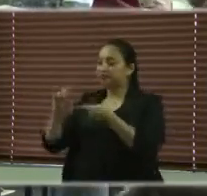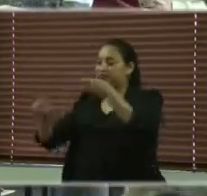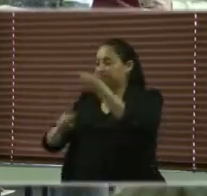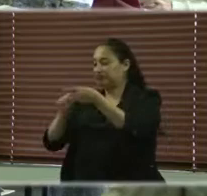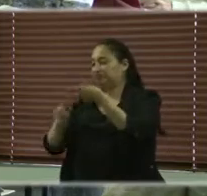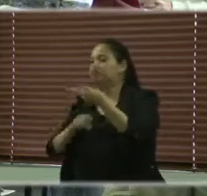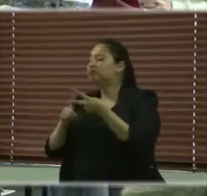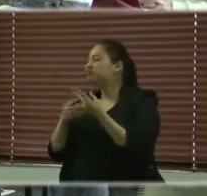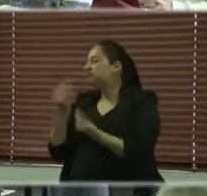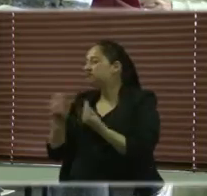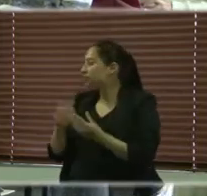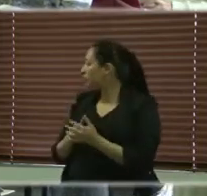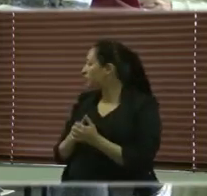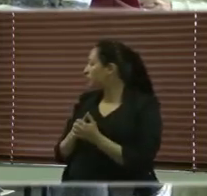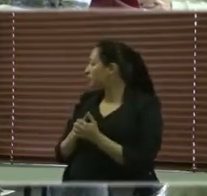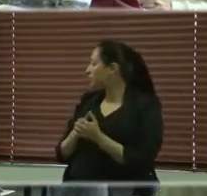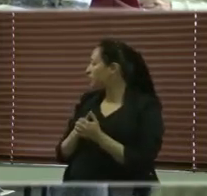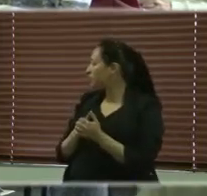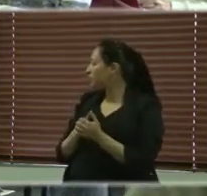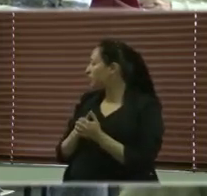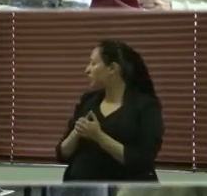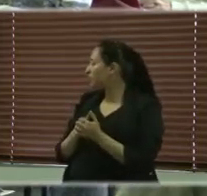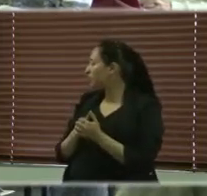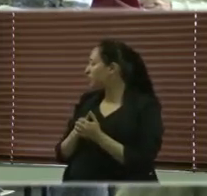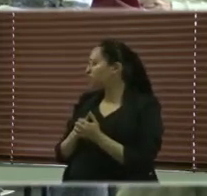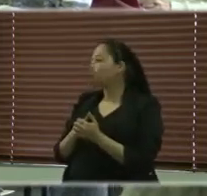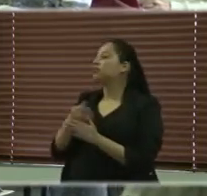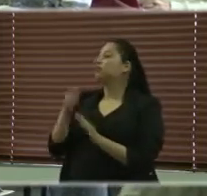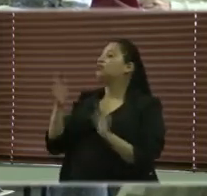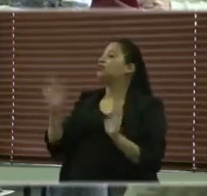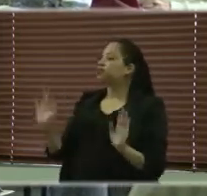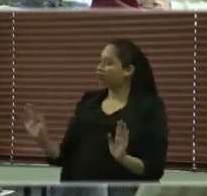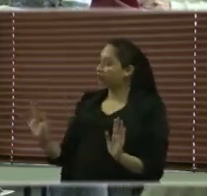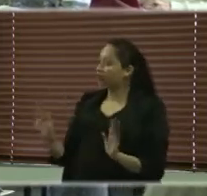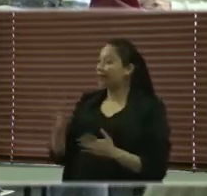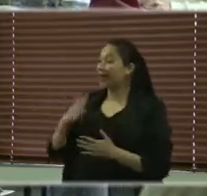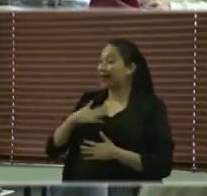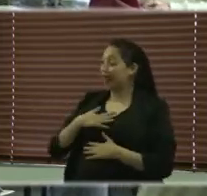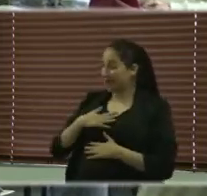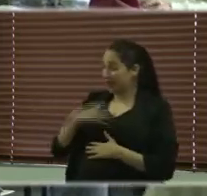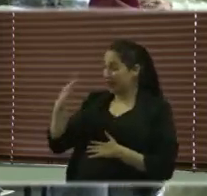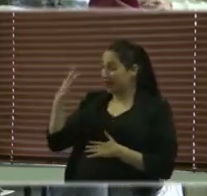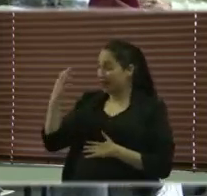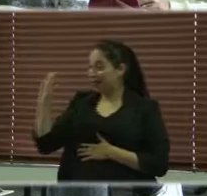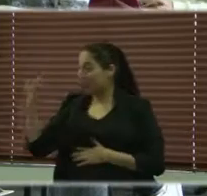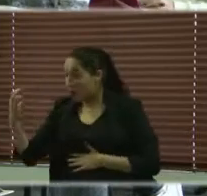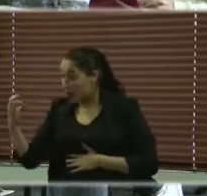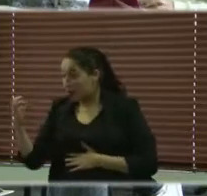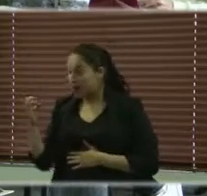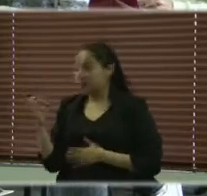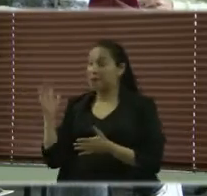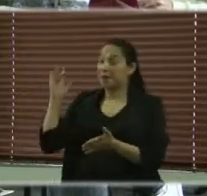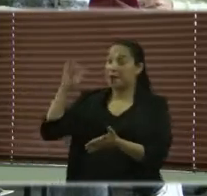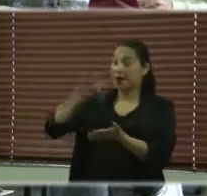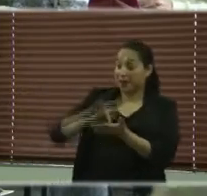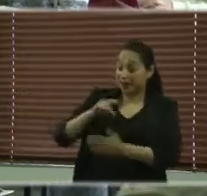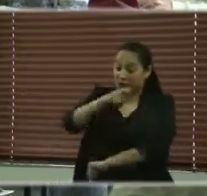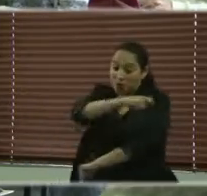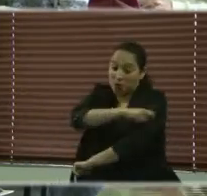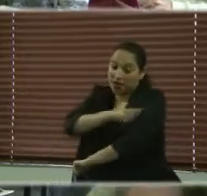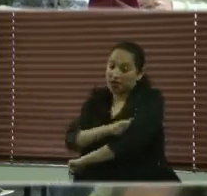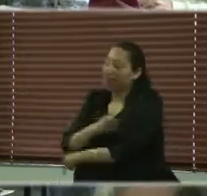pues entonces ya el éxito o no de la elección de de ese candidato ya depende más